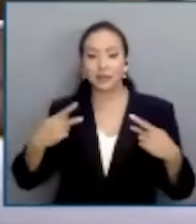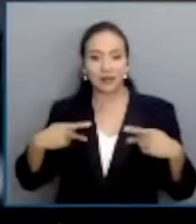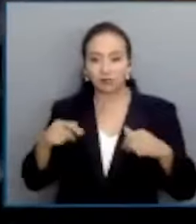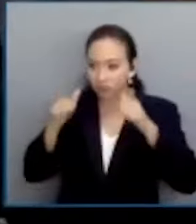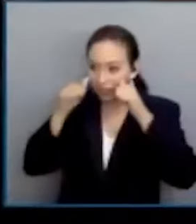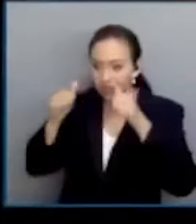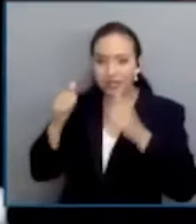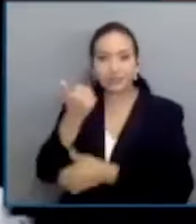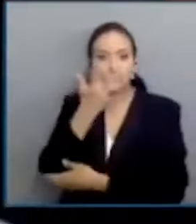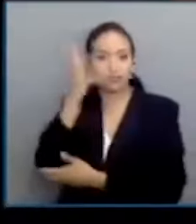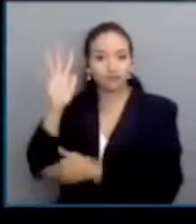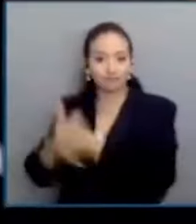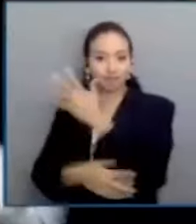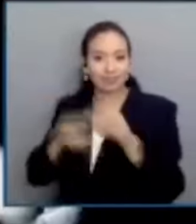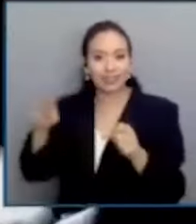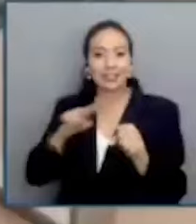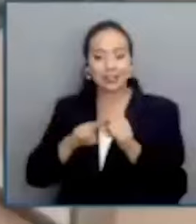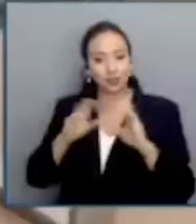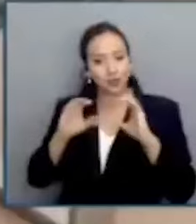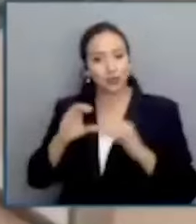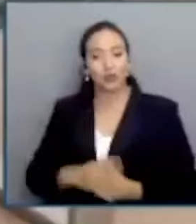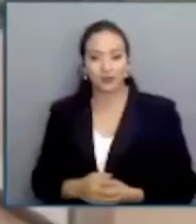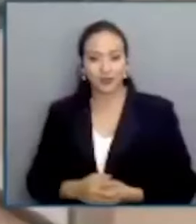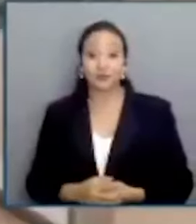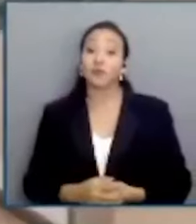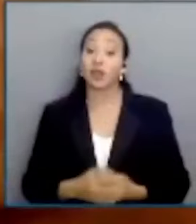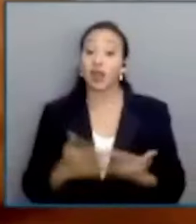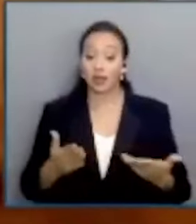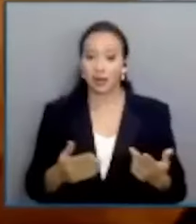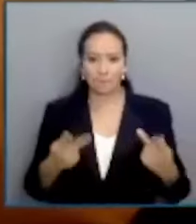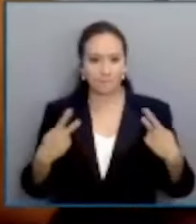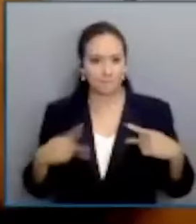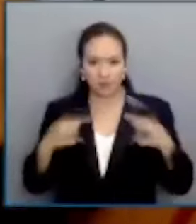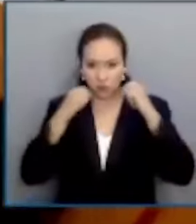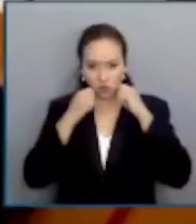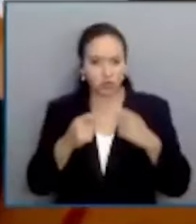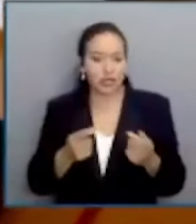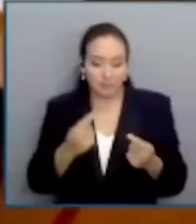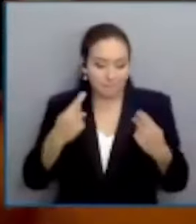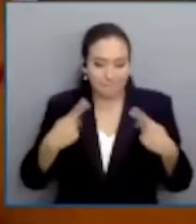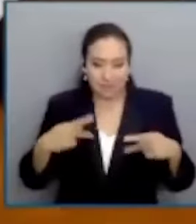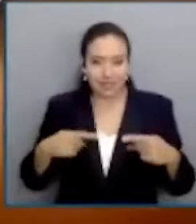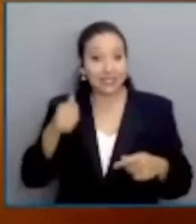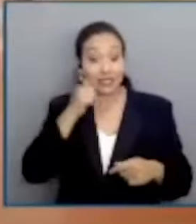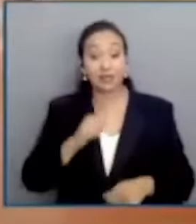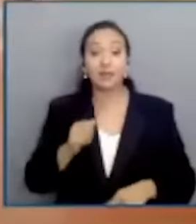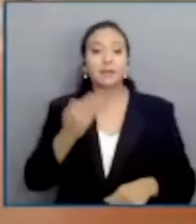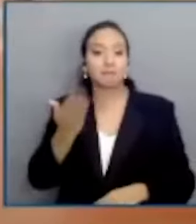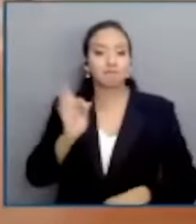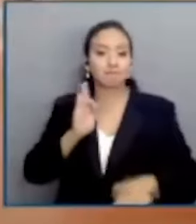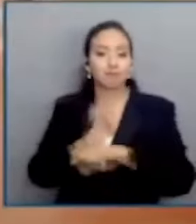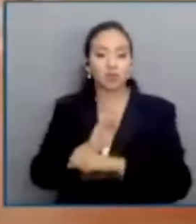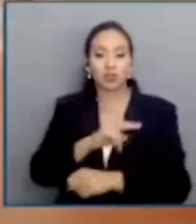intrínseco. Ello ha dado la pauta para que cualquier persona pueda solicitar la protección de la naturaleza y que se revierta la carga